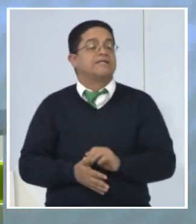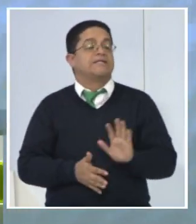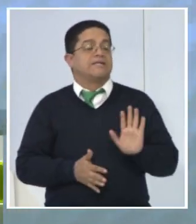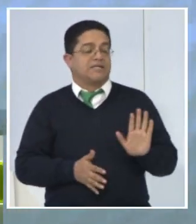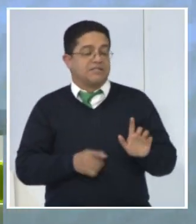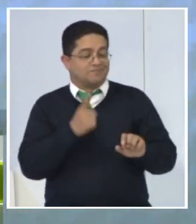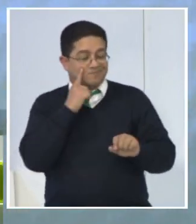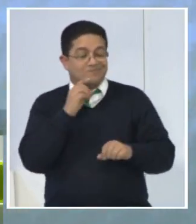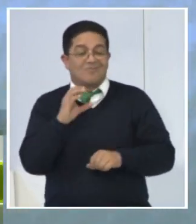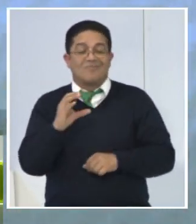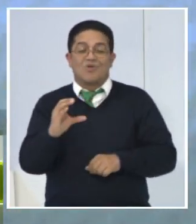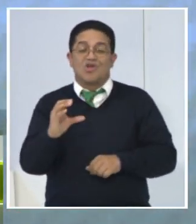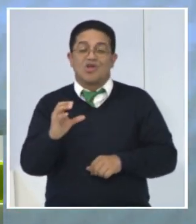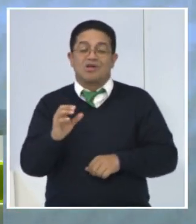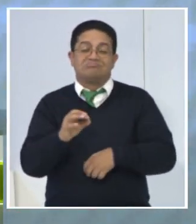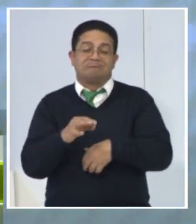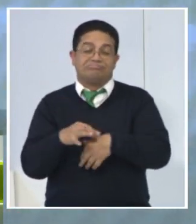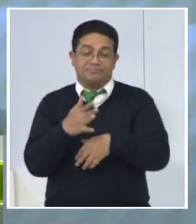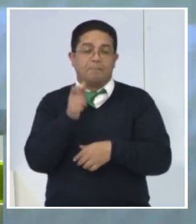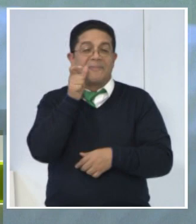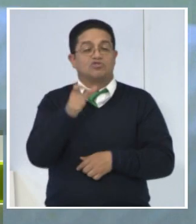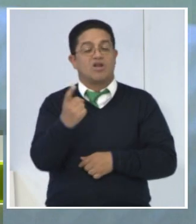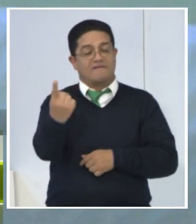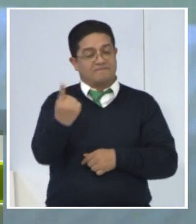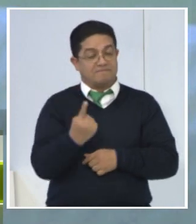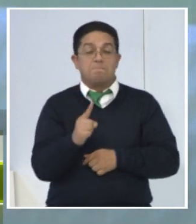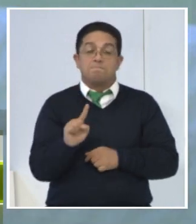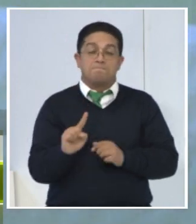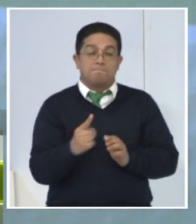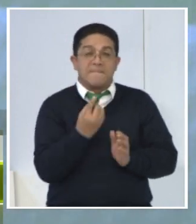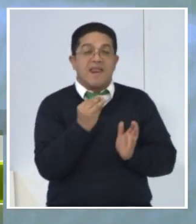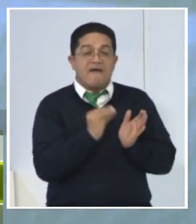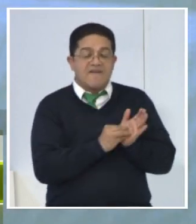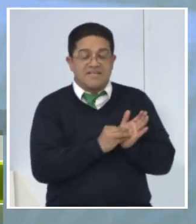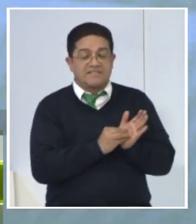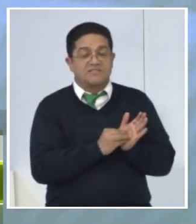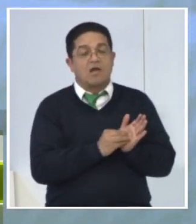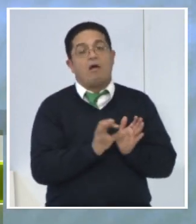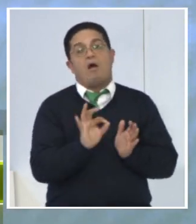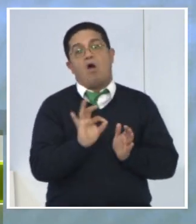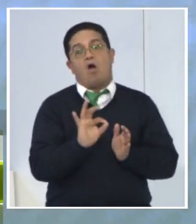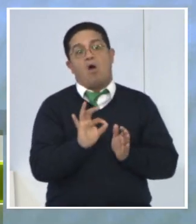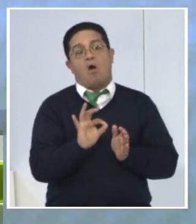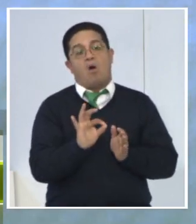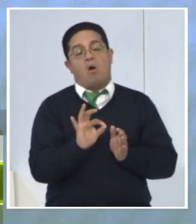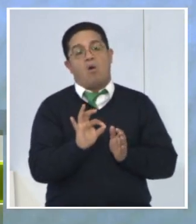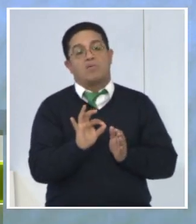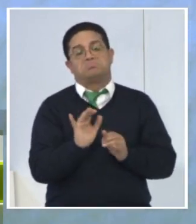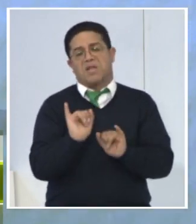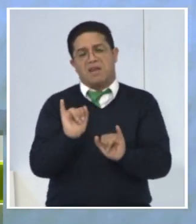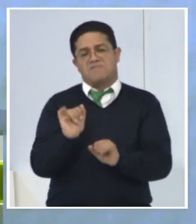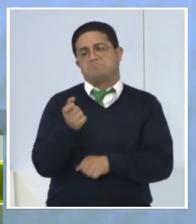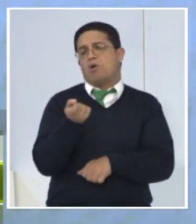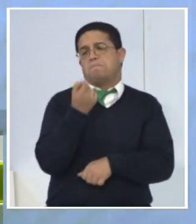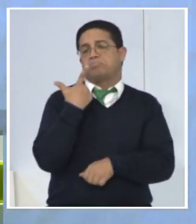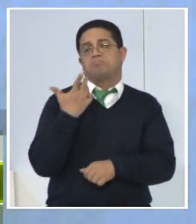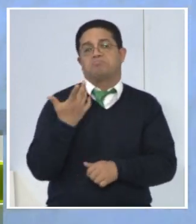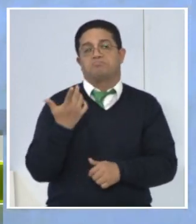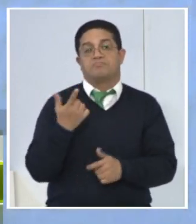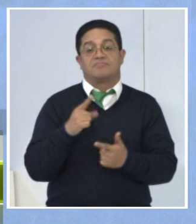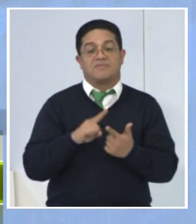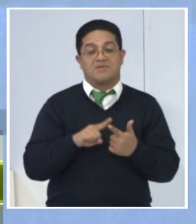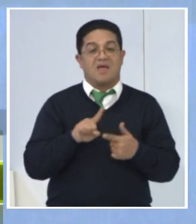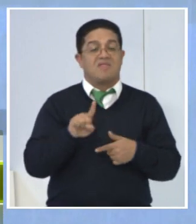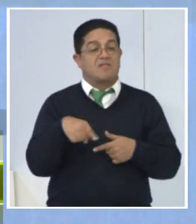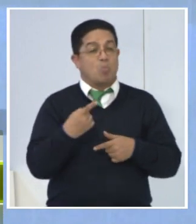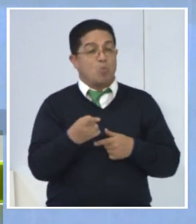de cronicidad a ese paciente que acudió por primera vez a la consulta o inclusive que no acudió sino se automedicó y con el pasar de